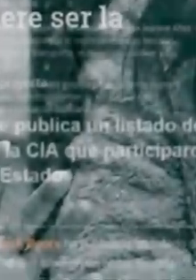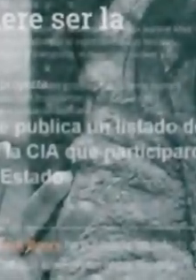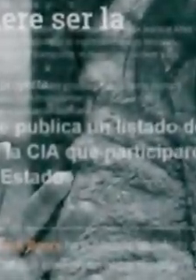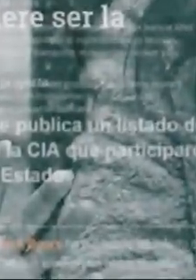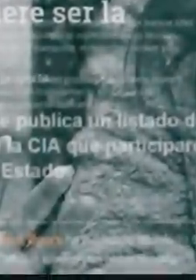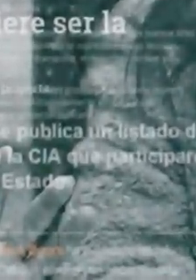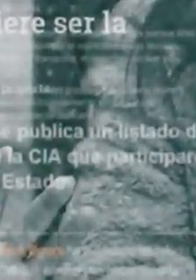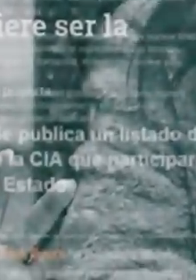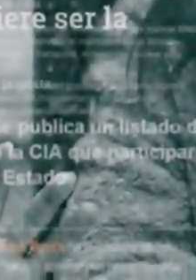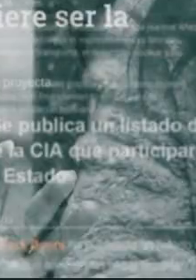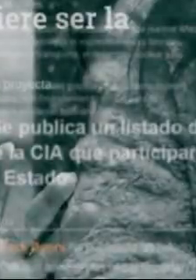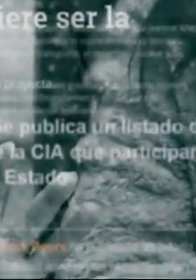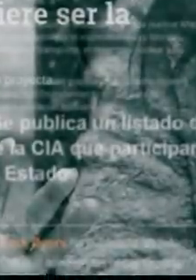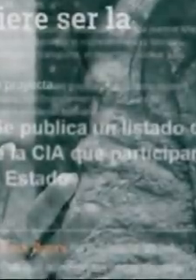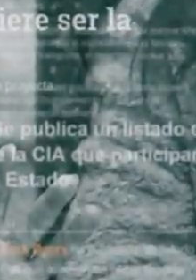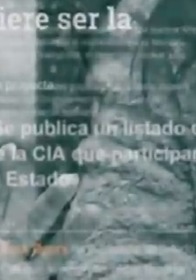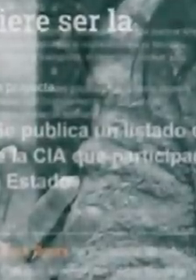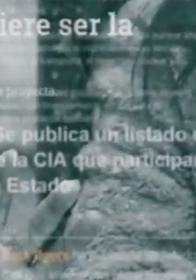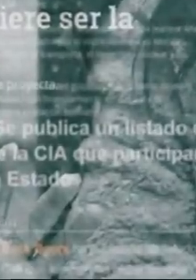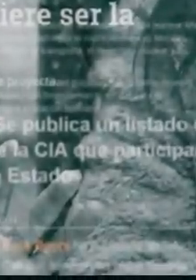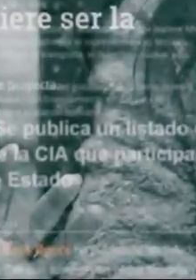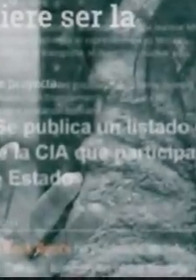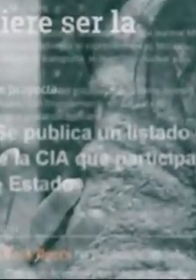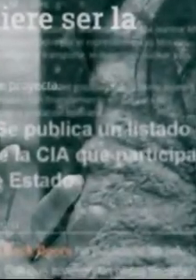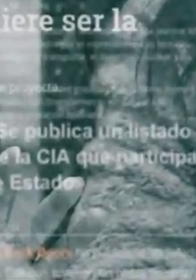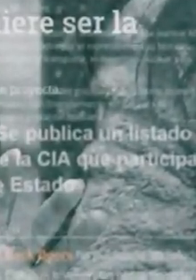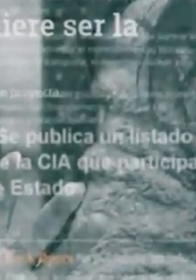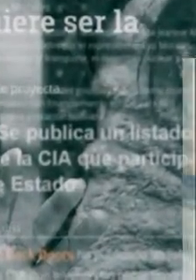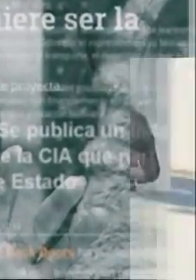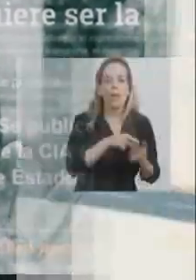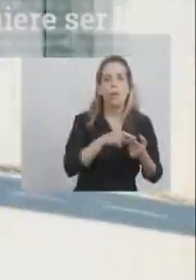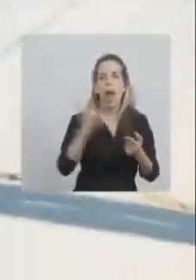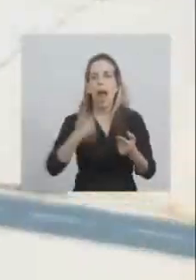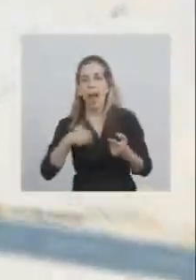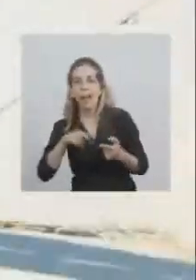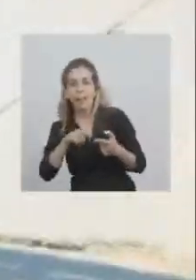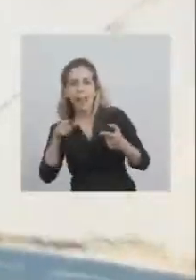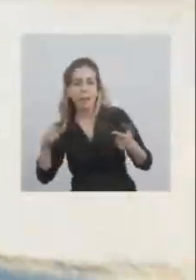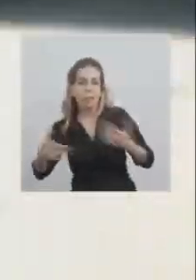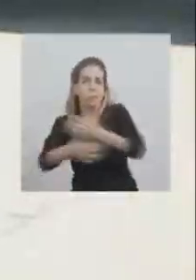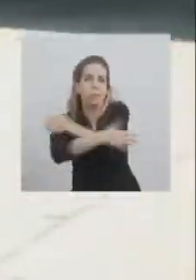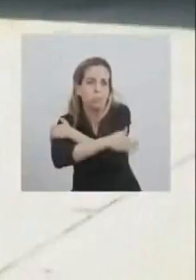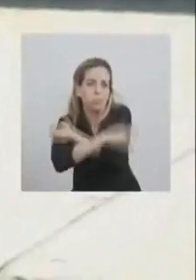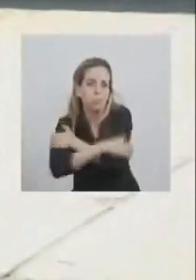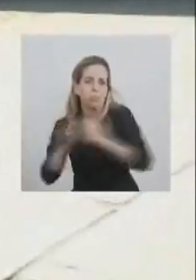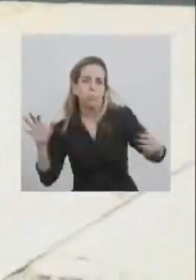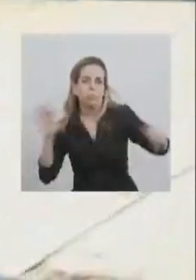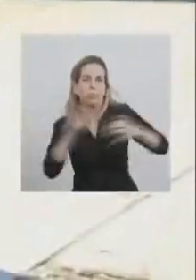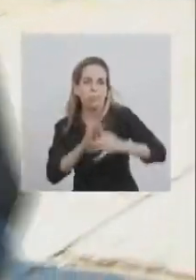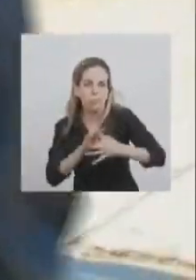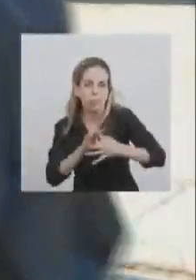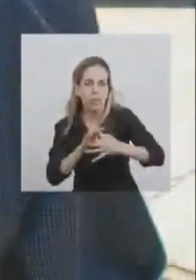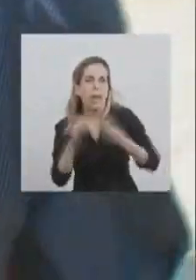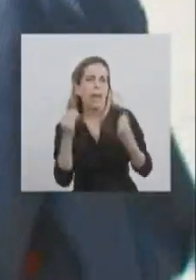corrupción aprovechando la pandemia y una deficiente economía para los bolivianos. En el escenario fronterizo de Bolivia